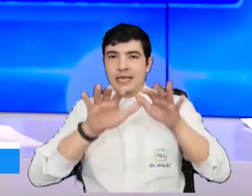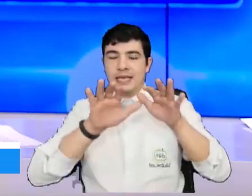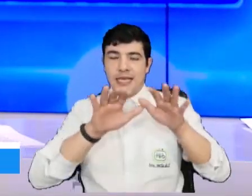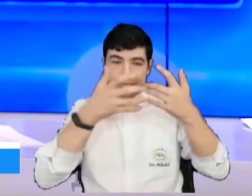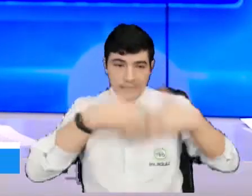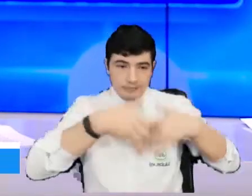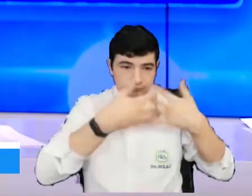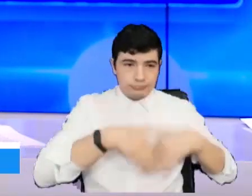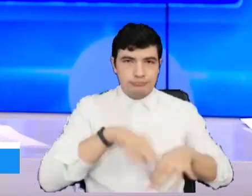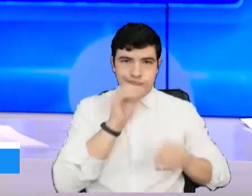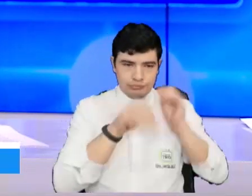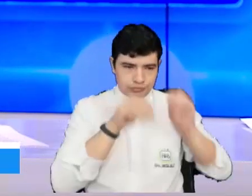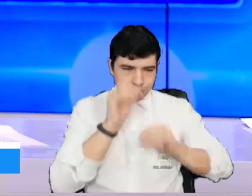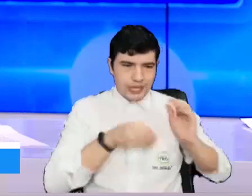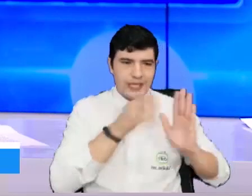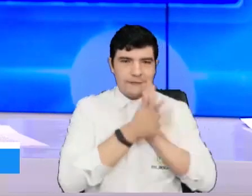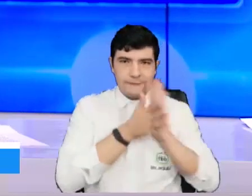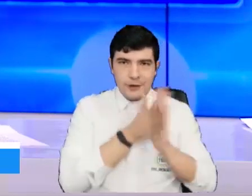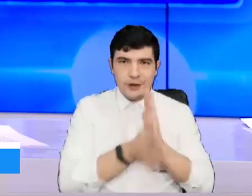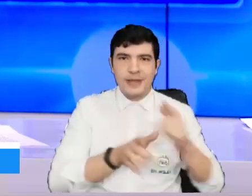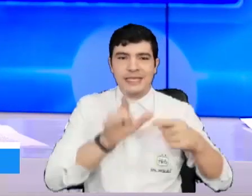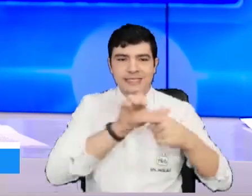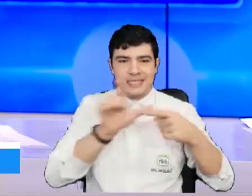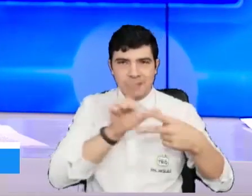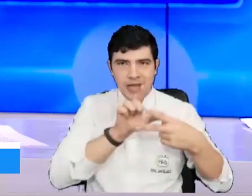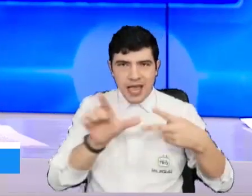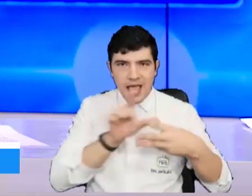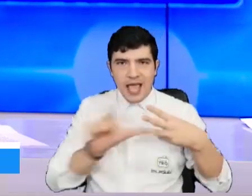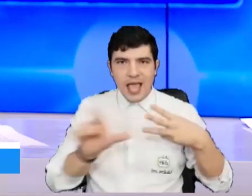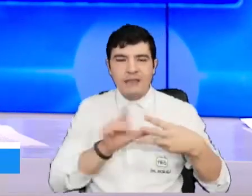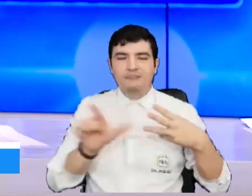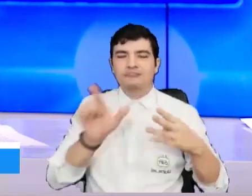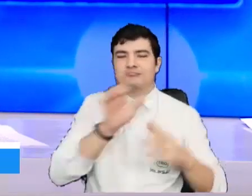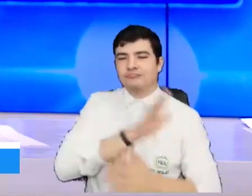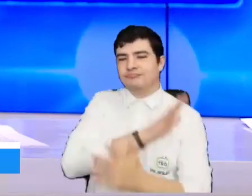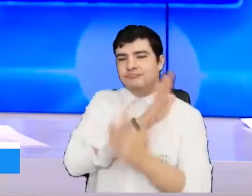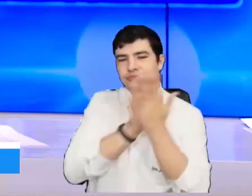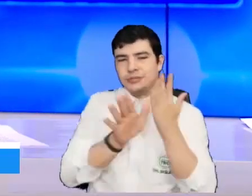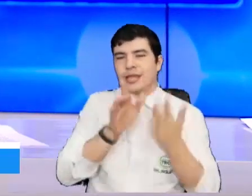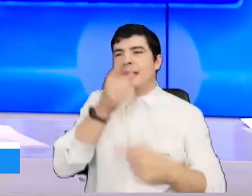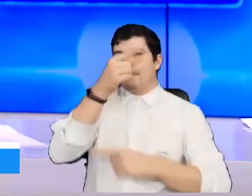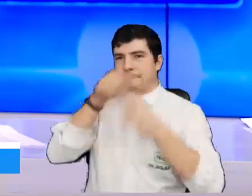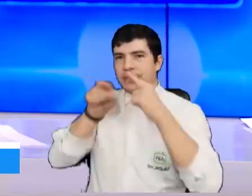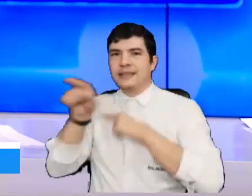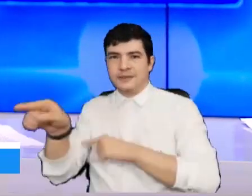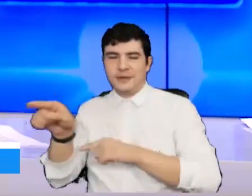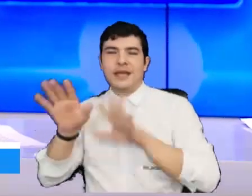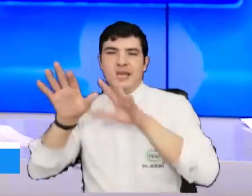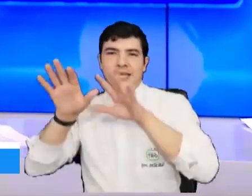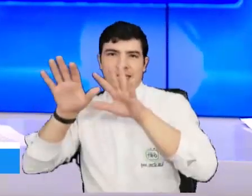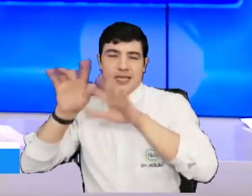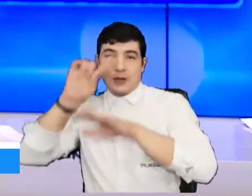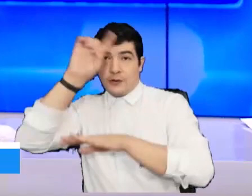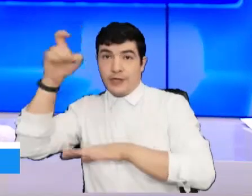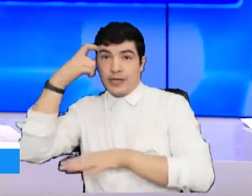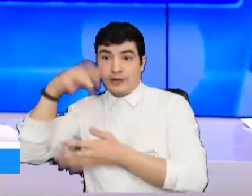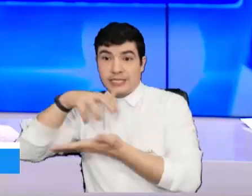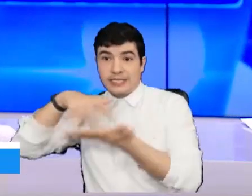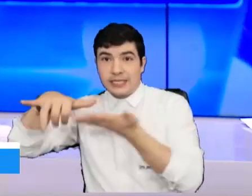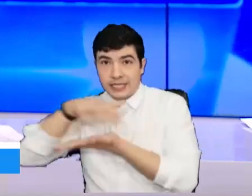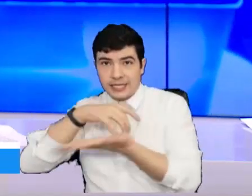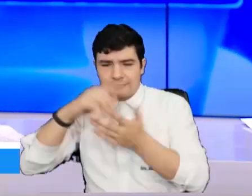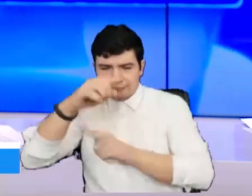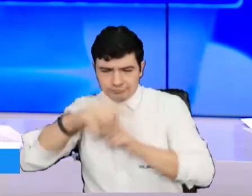La gobernación anunció que implementará una plataforma para llevar un estricto control sobre los empleados y las entidades que entren en